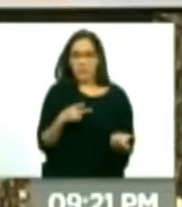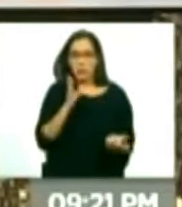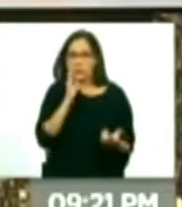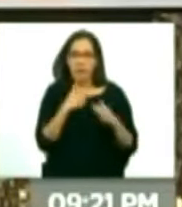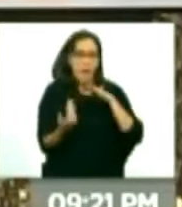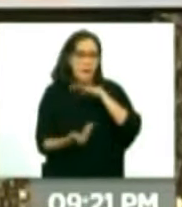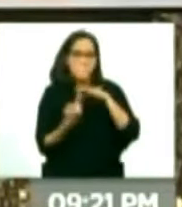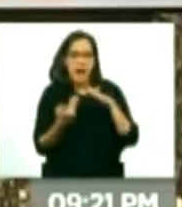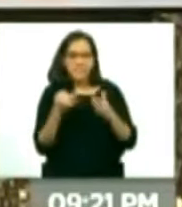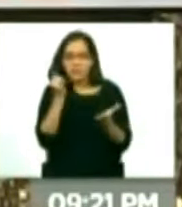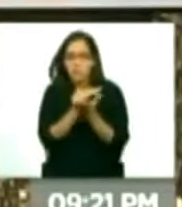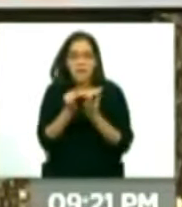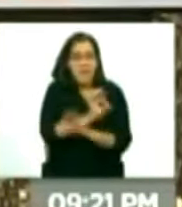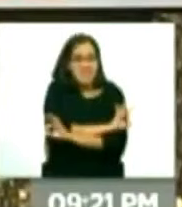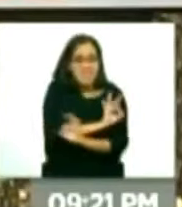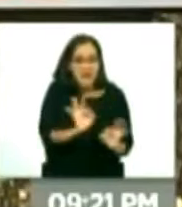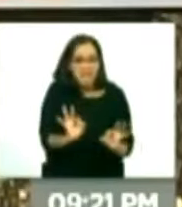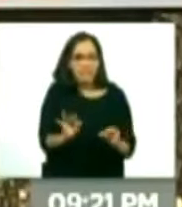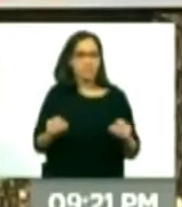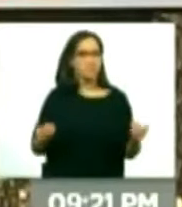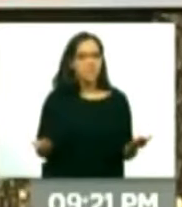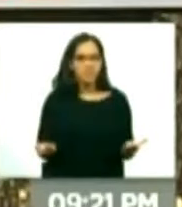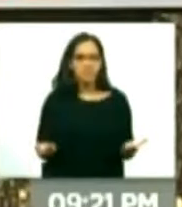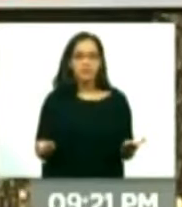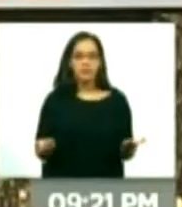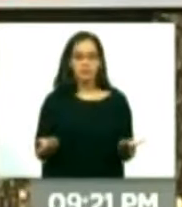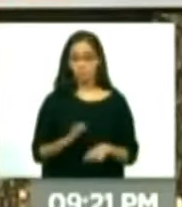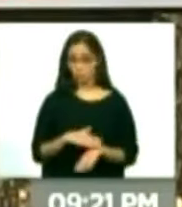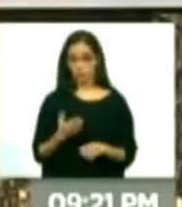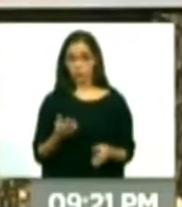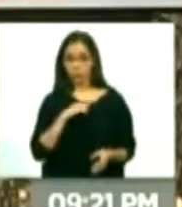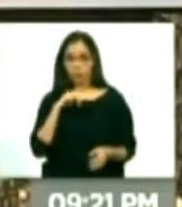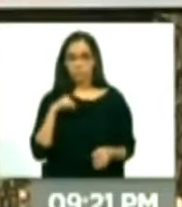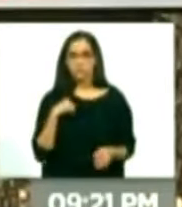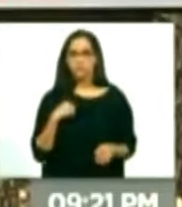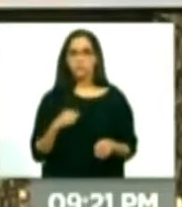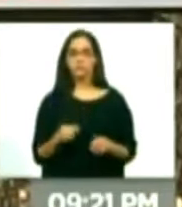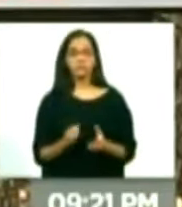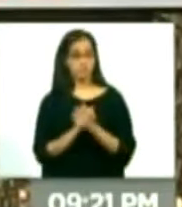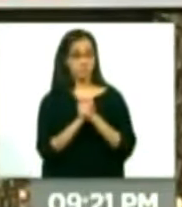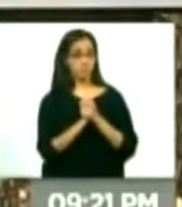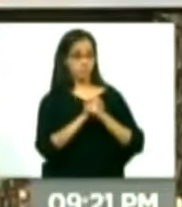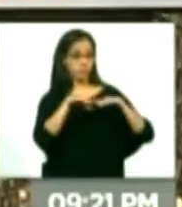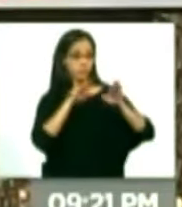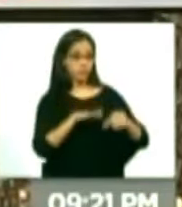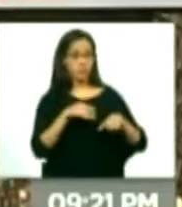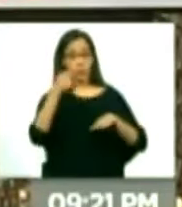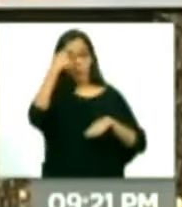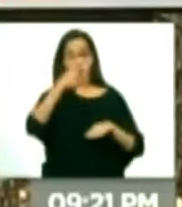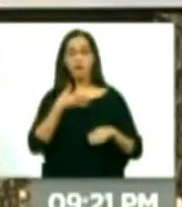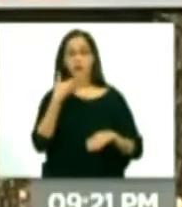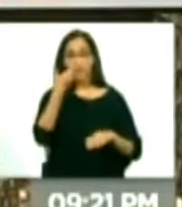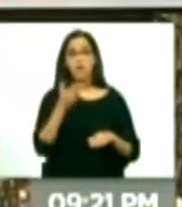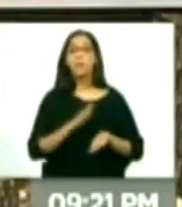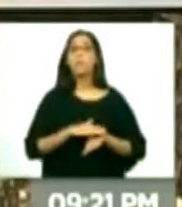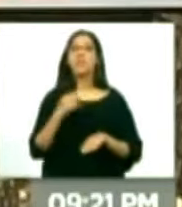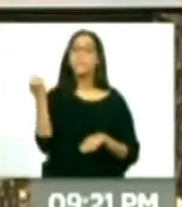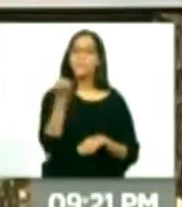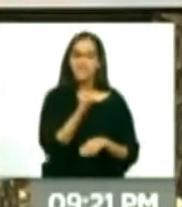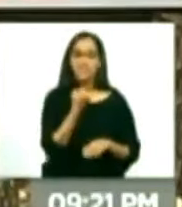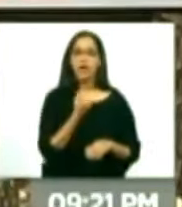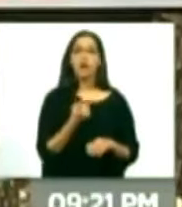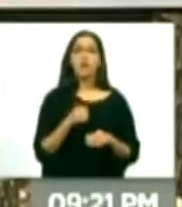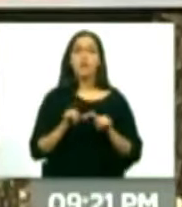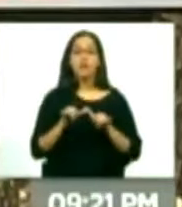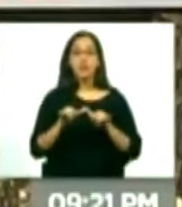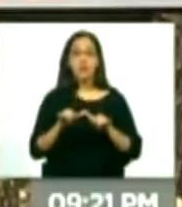ninguna prueba? ¿Ah? ¿Por qué? Porque nosotros nos solidarizamos con el pueblo iraní porque asesinaron estos días a un ingeniero